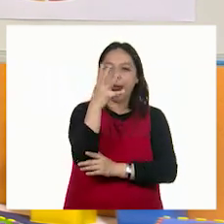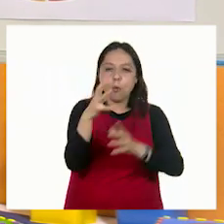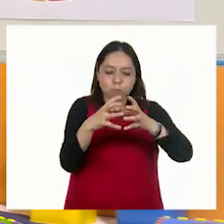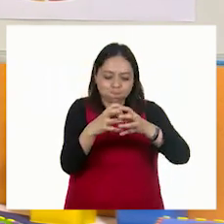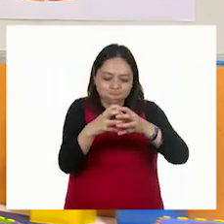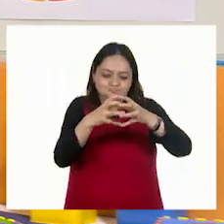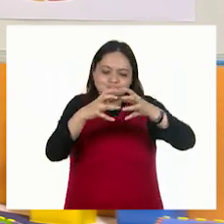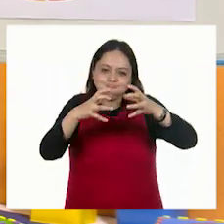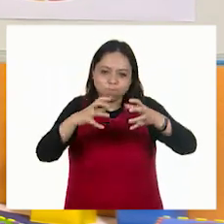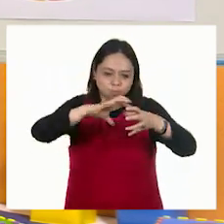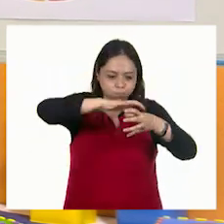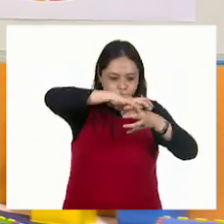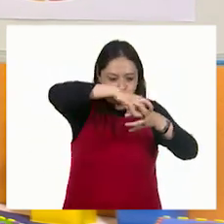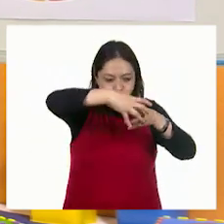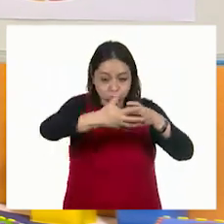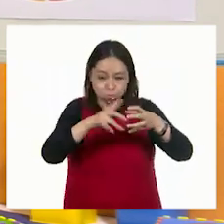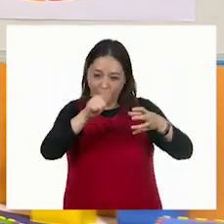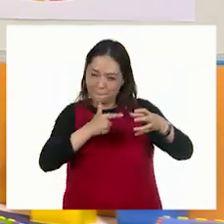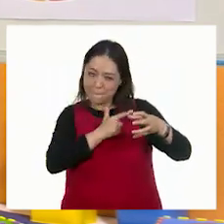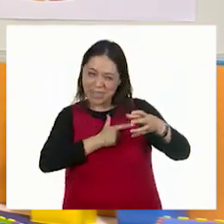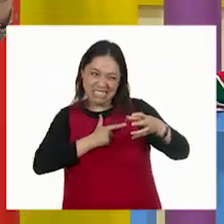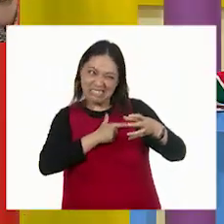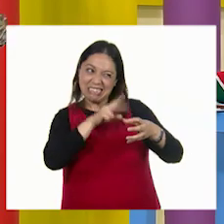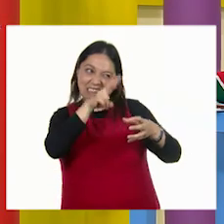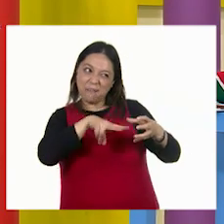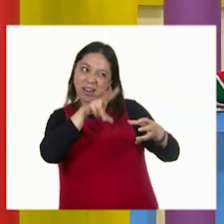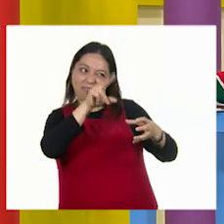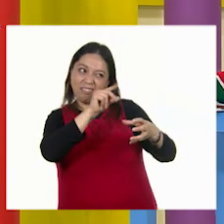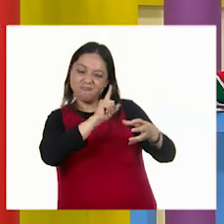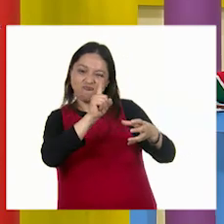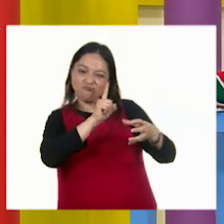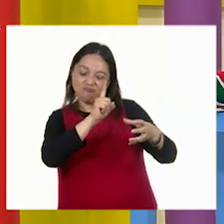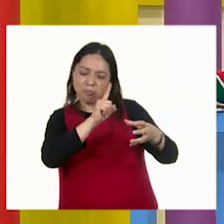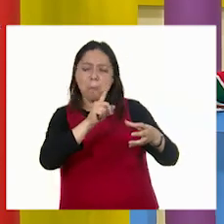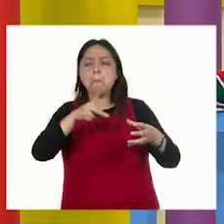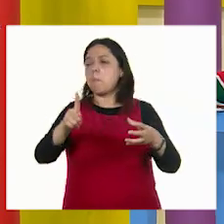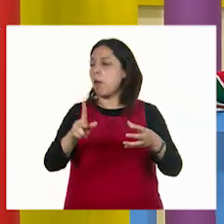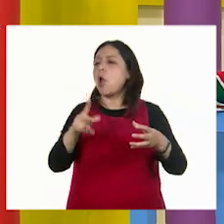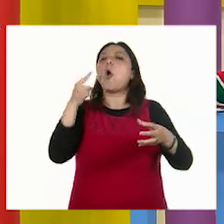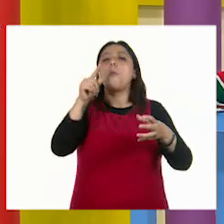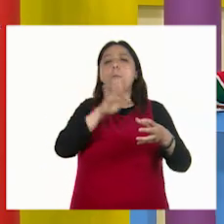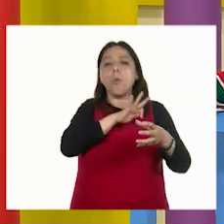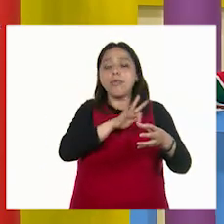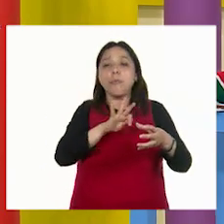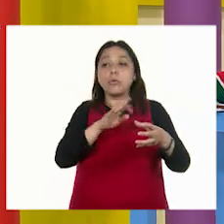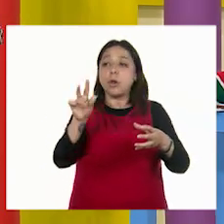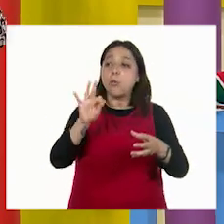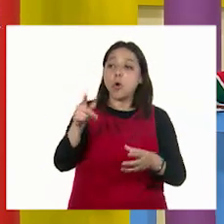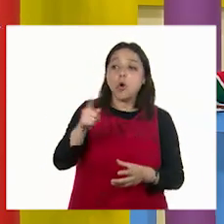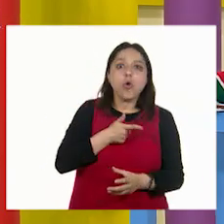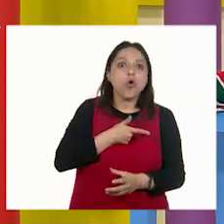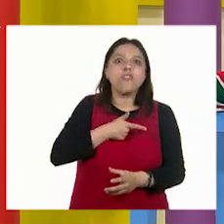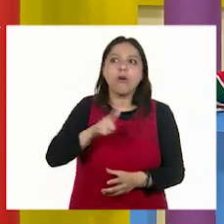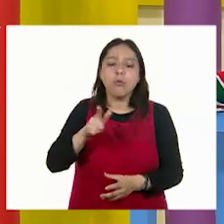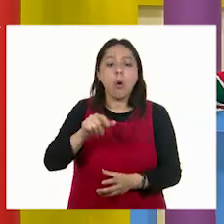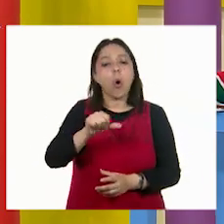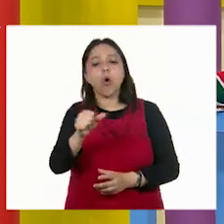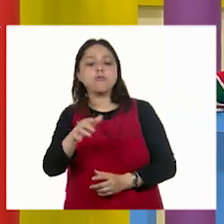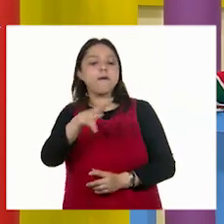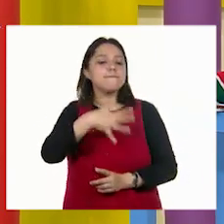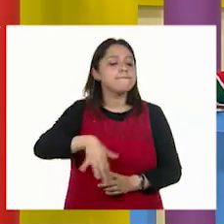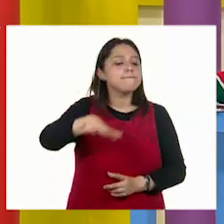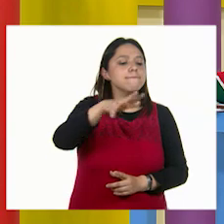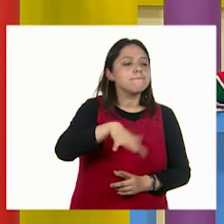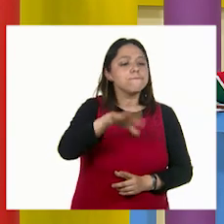Pues no, la verdad no me gusta tanto. Bueno, pero siempre podemos sustituir. Tal vez no te guste el brócoli, pero podemos buscar y